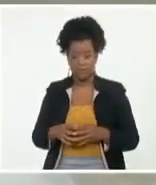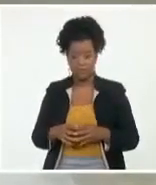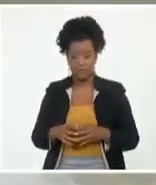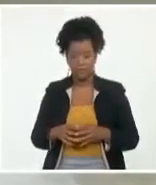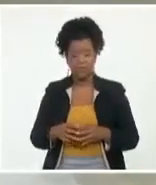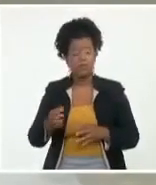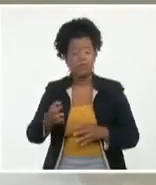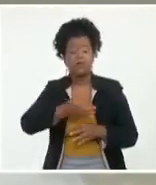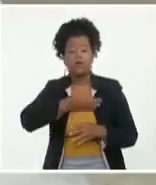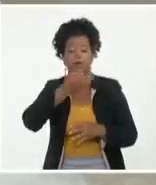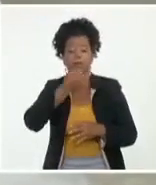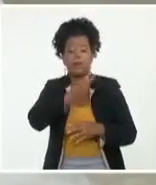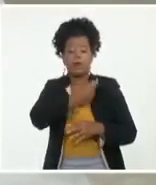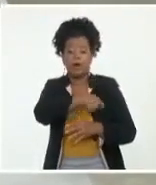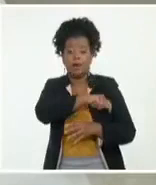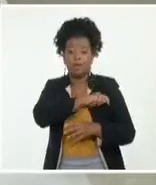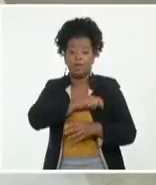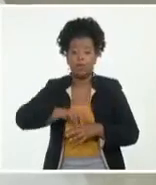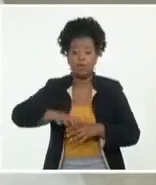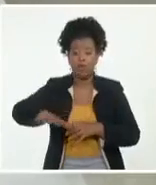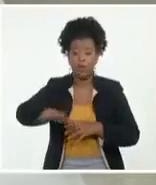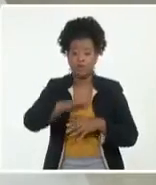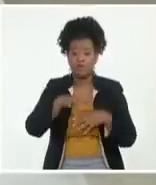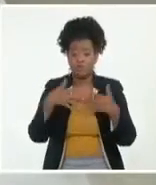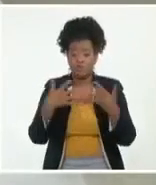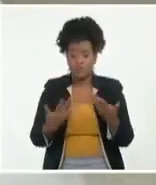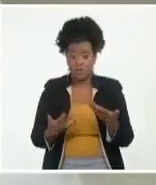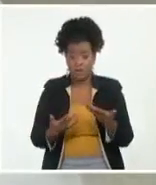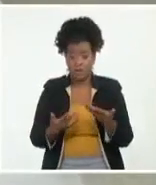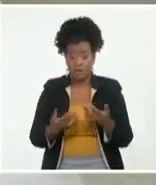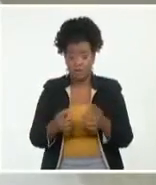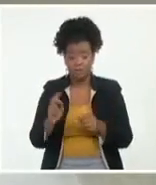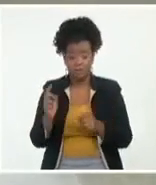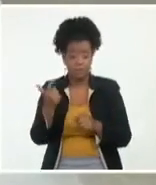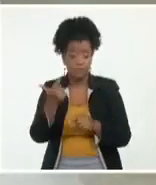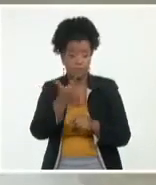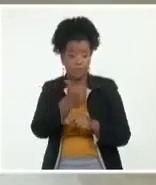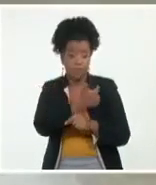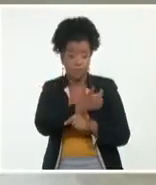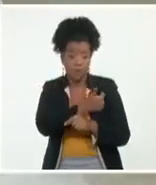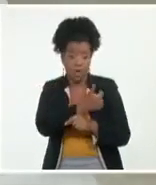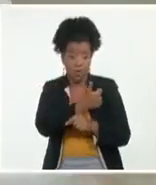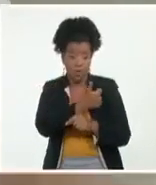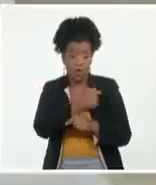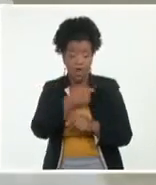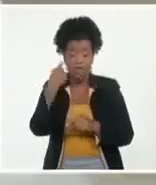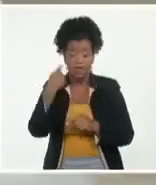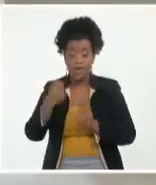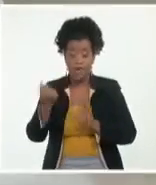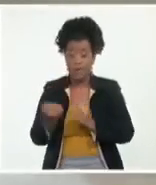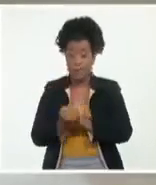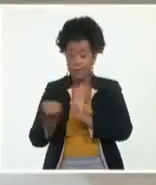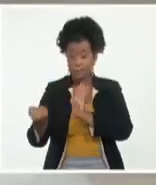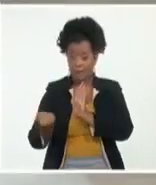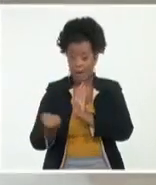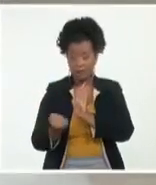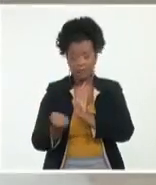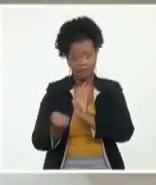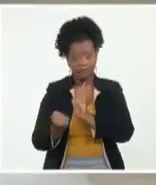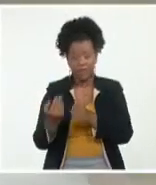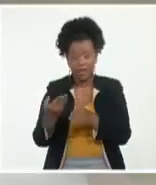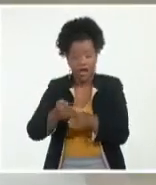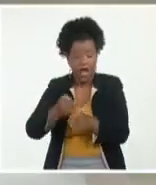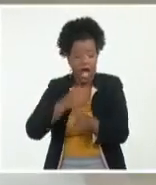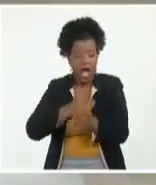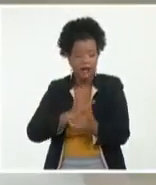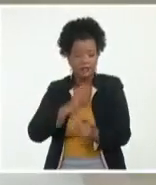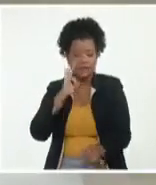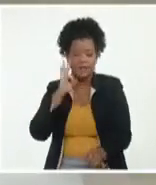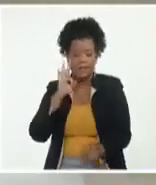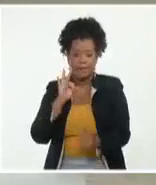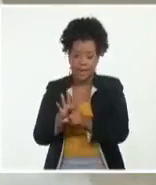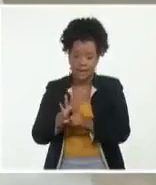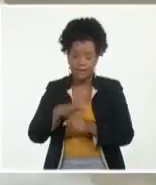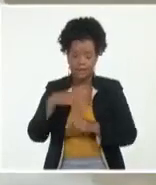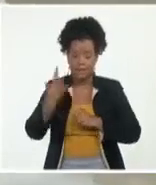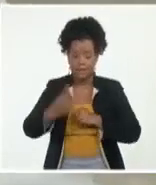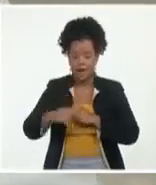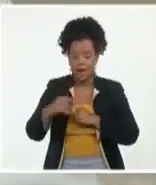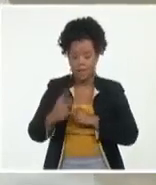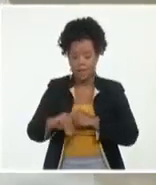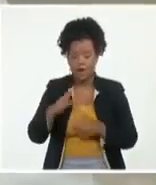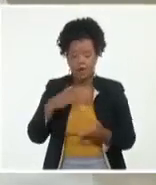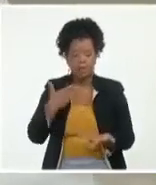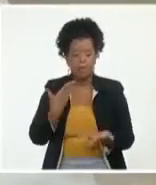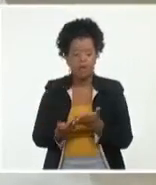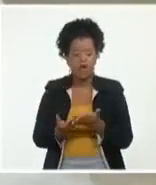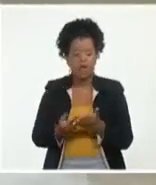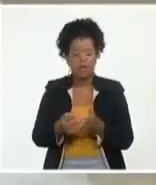explicarle a la población que para que una vacuna llegue a la población después en general y que todos vayan con esa